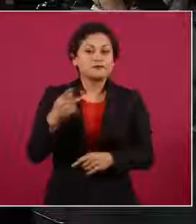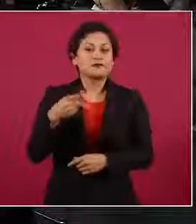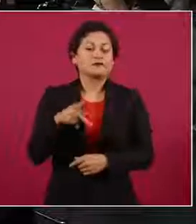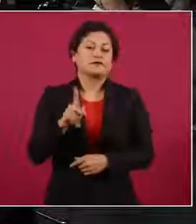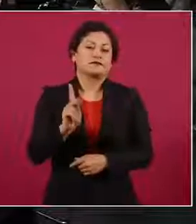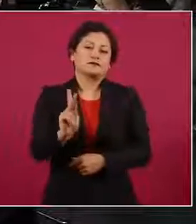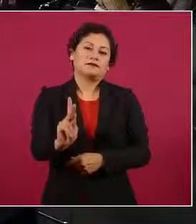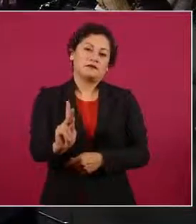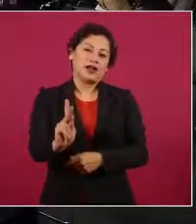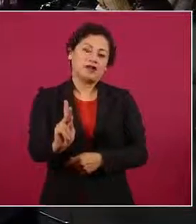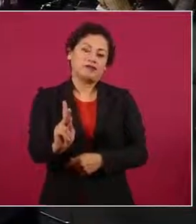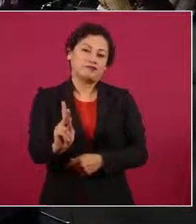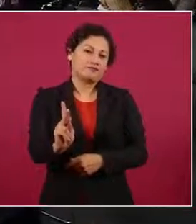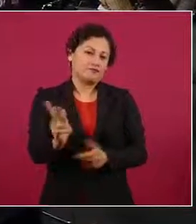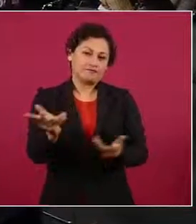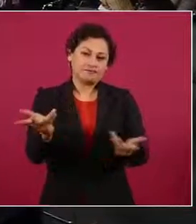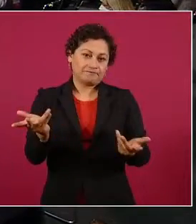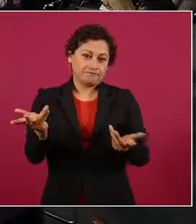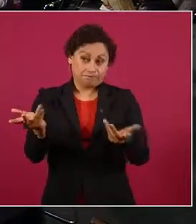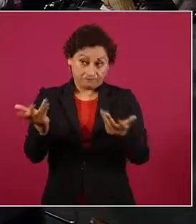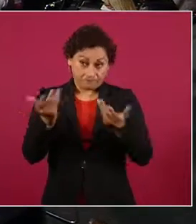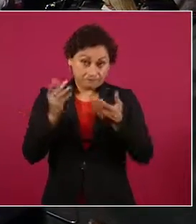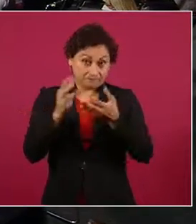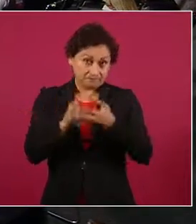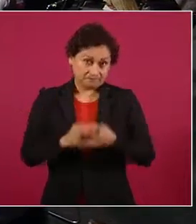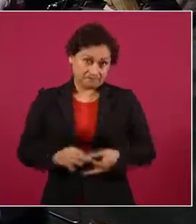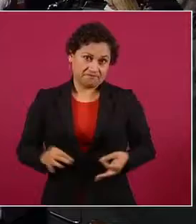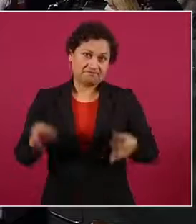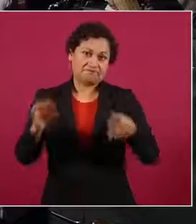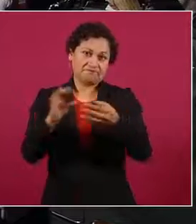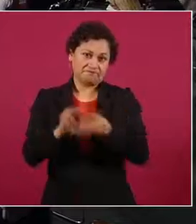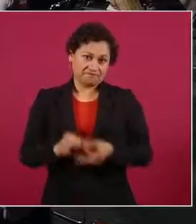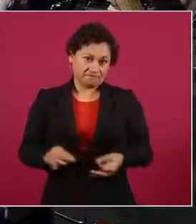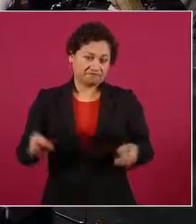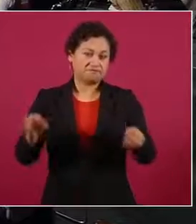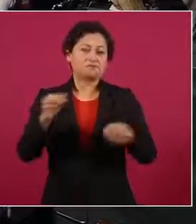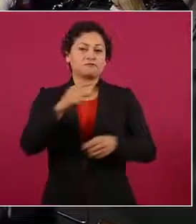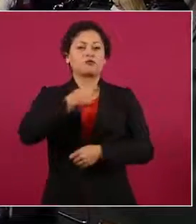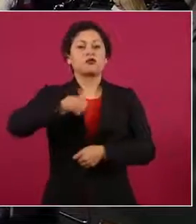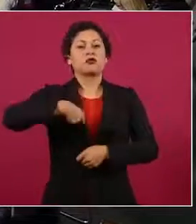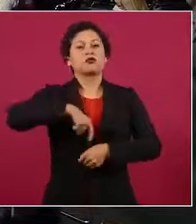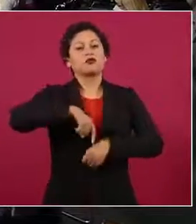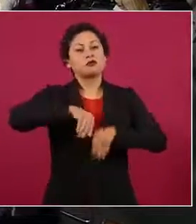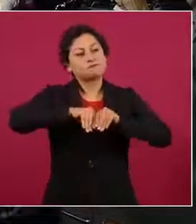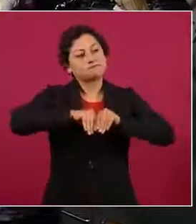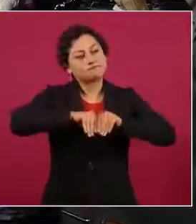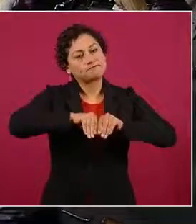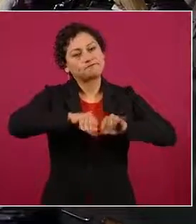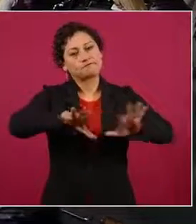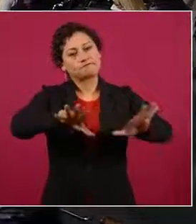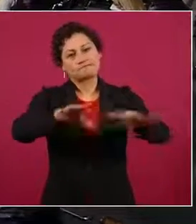tenemos que estarlo aclarando también nosotros, informándole a la gente.